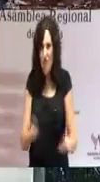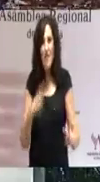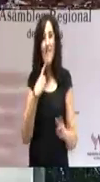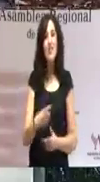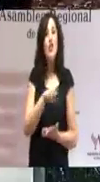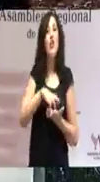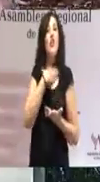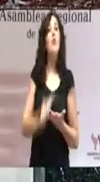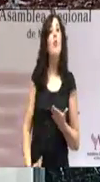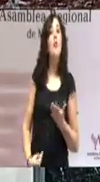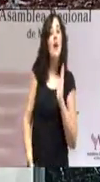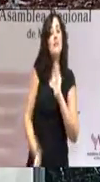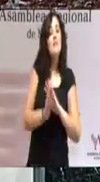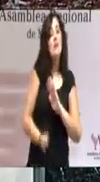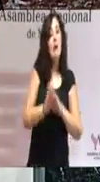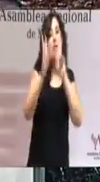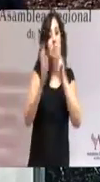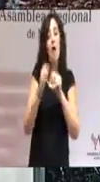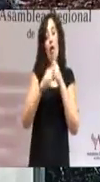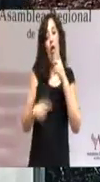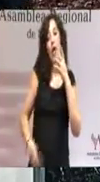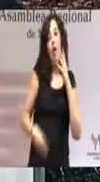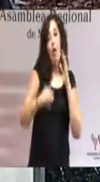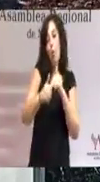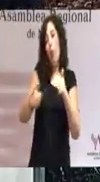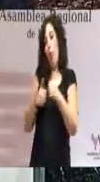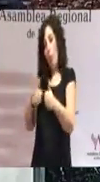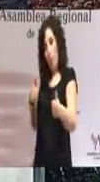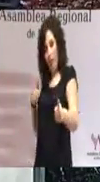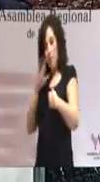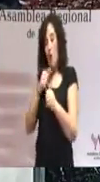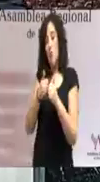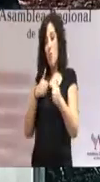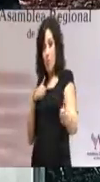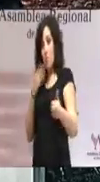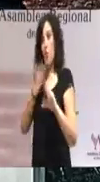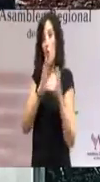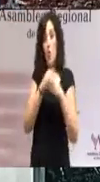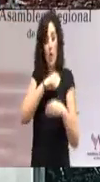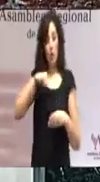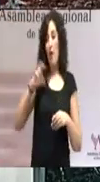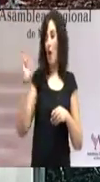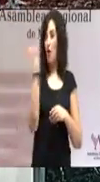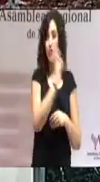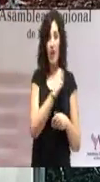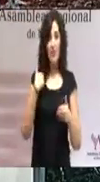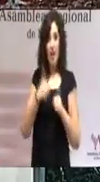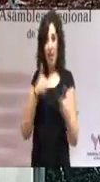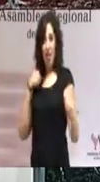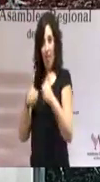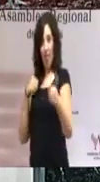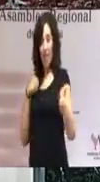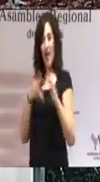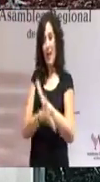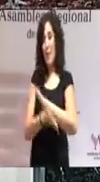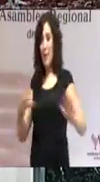región de Murcia sigue estando a la cola y que la distancia con muchas otras comunidades autónomas que van más rápidas